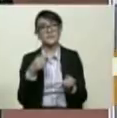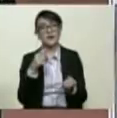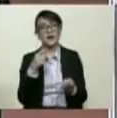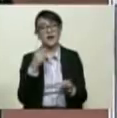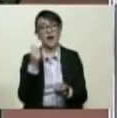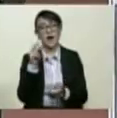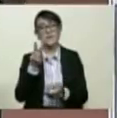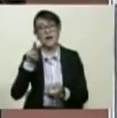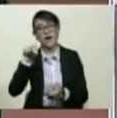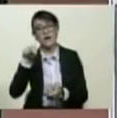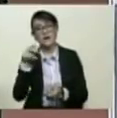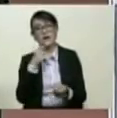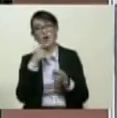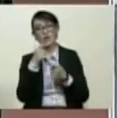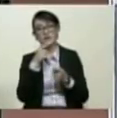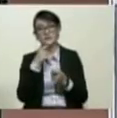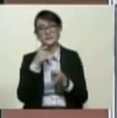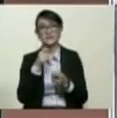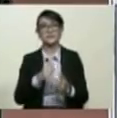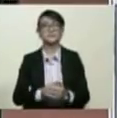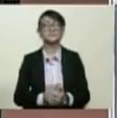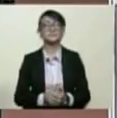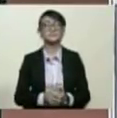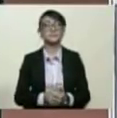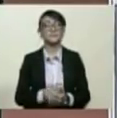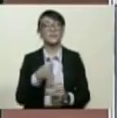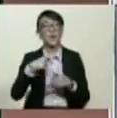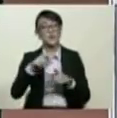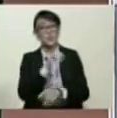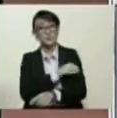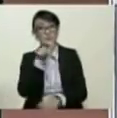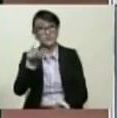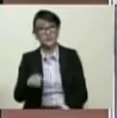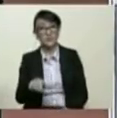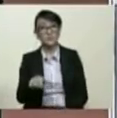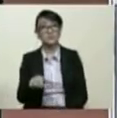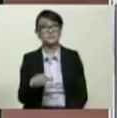Noticias. Aquí está el señor Henry Falcón,